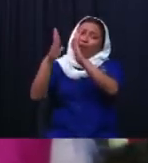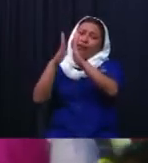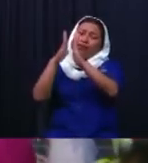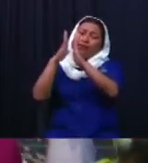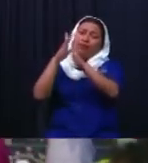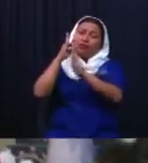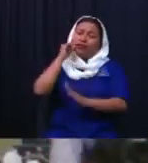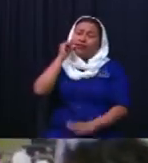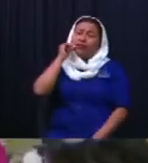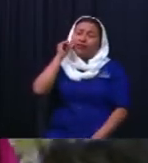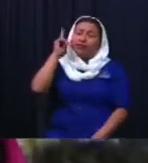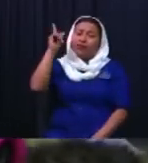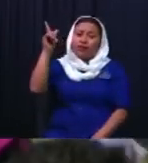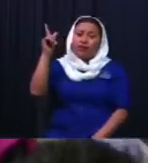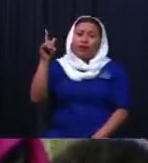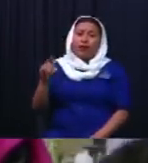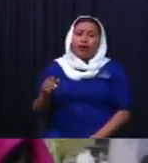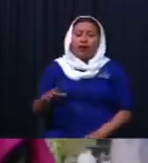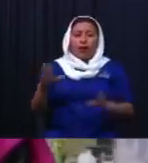Escúchame bien, hermano.